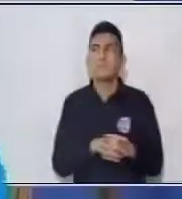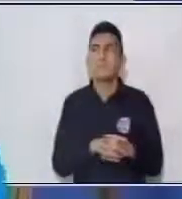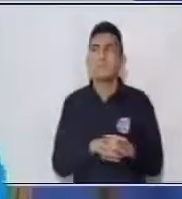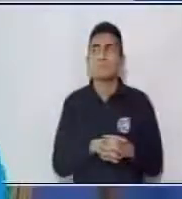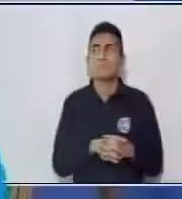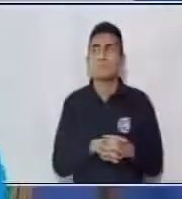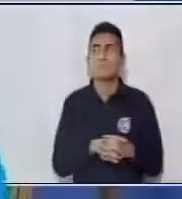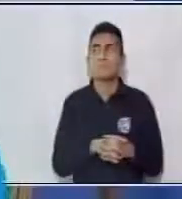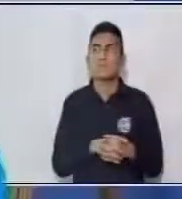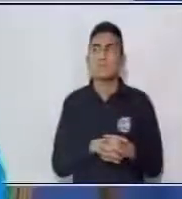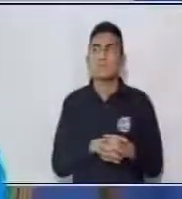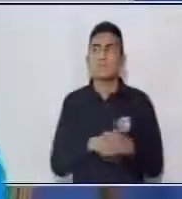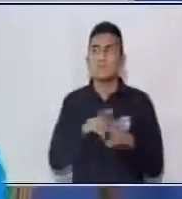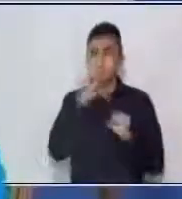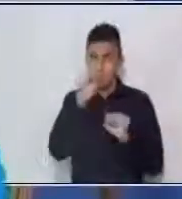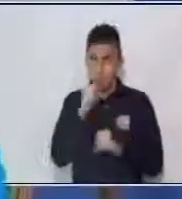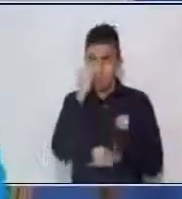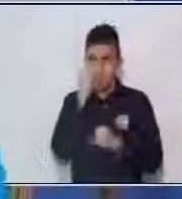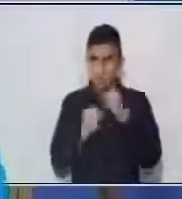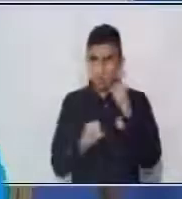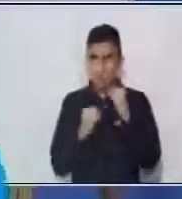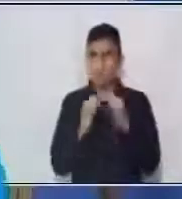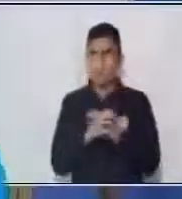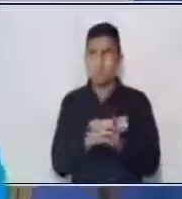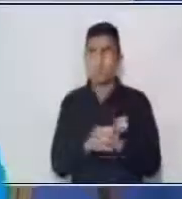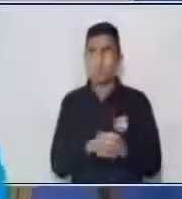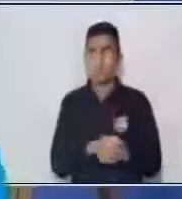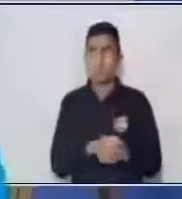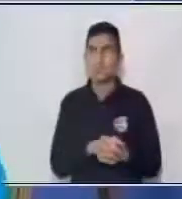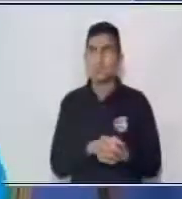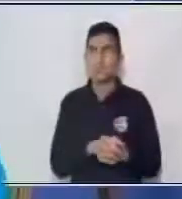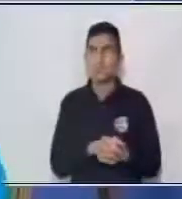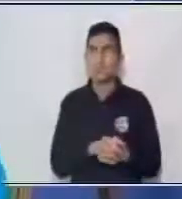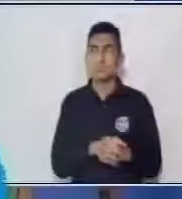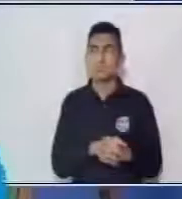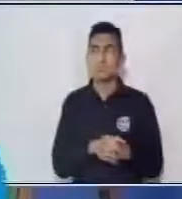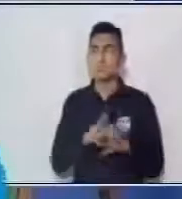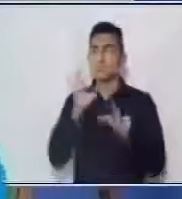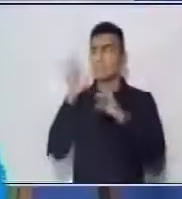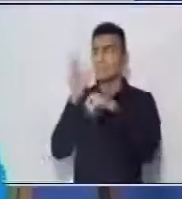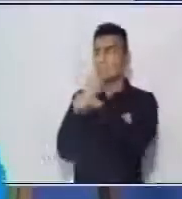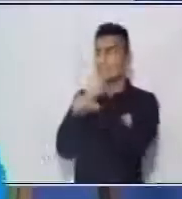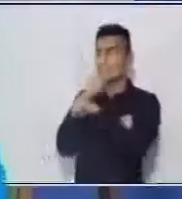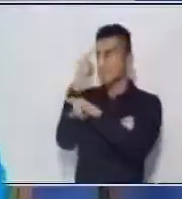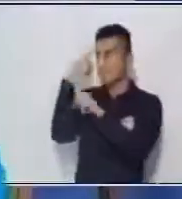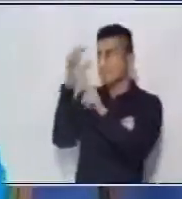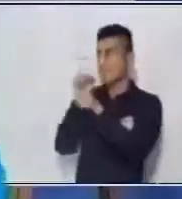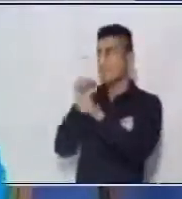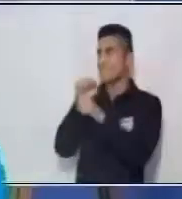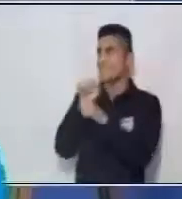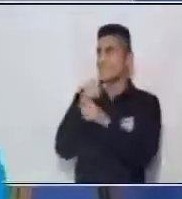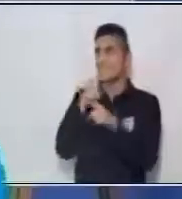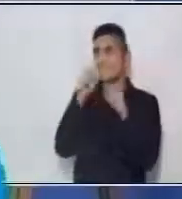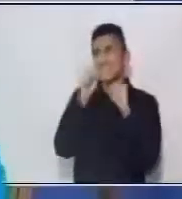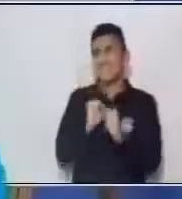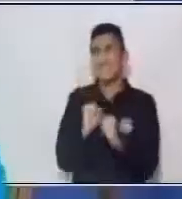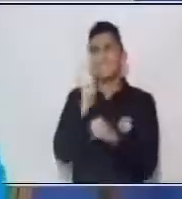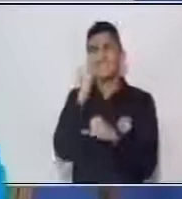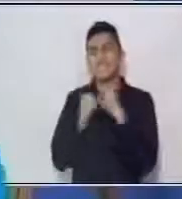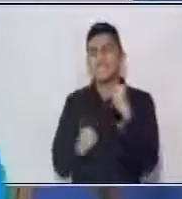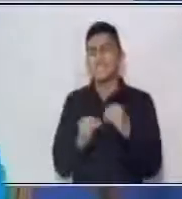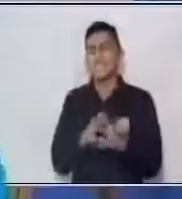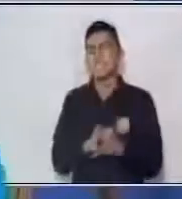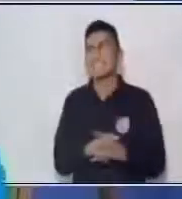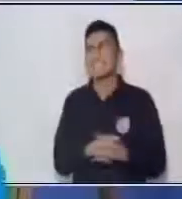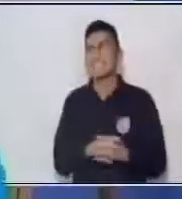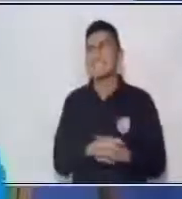todavía podemos hacer el último ejercicio de más o menos unos segundos, solo para darnos cuenta que esta la terminamos de hacer